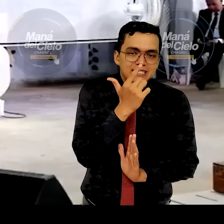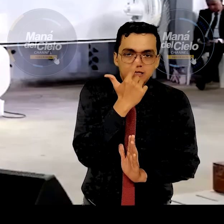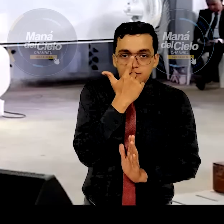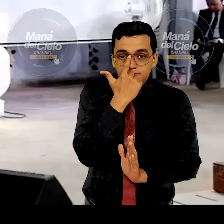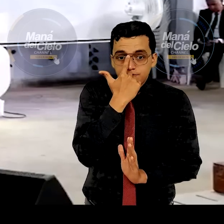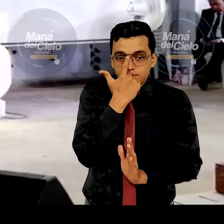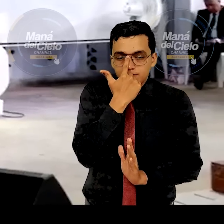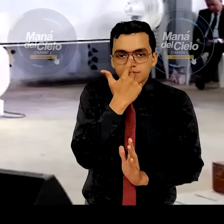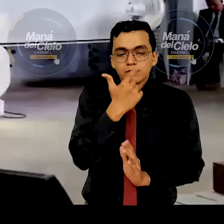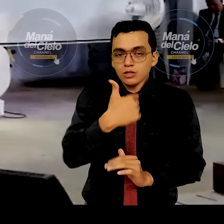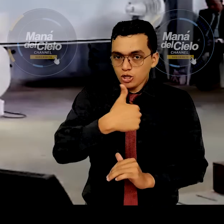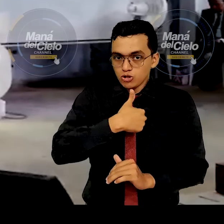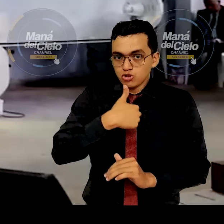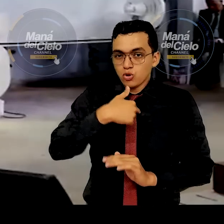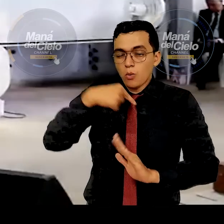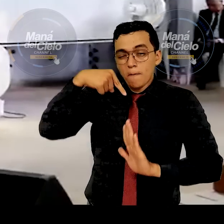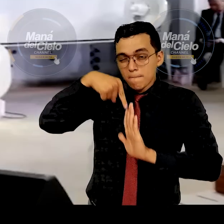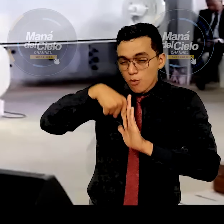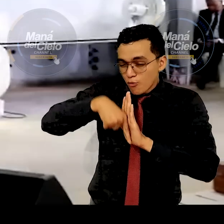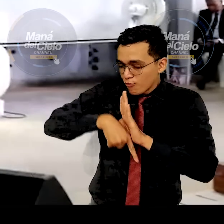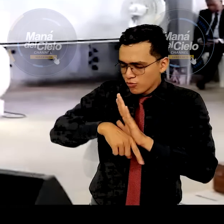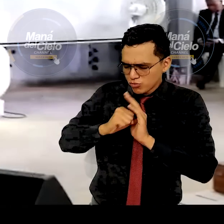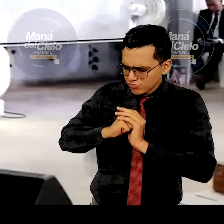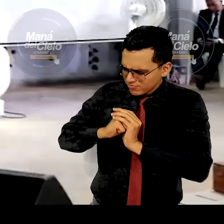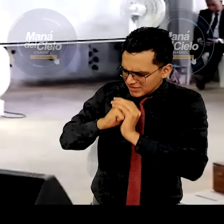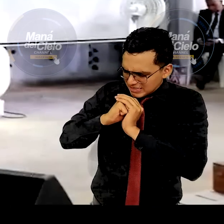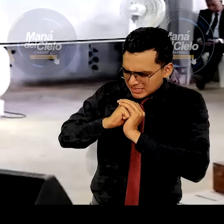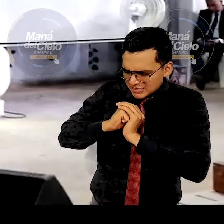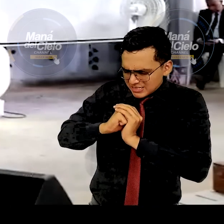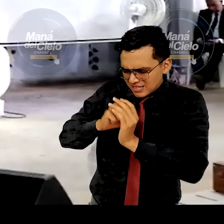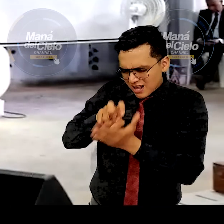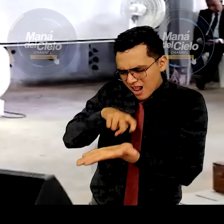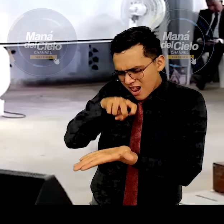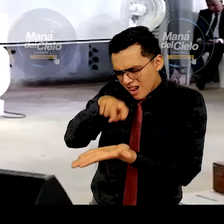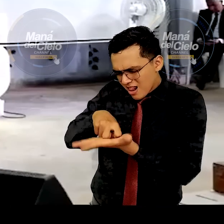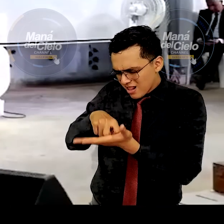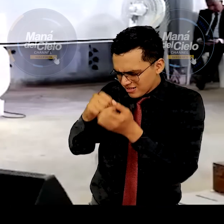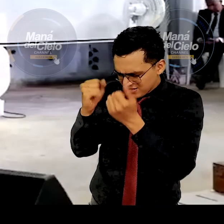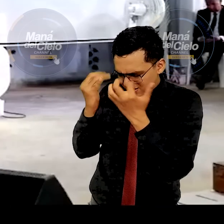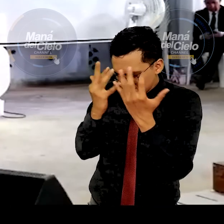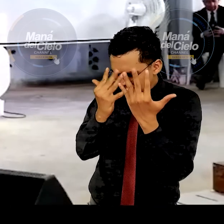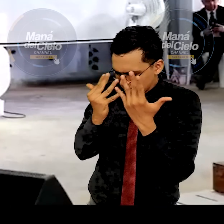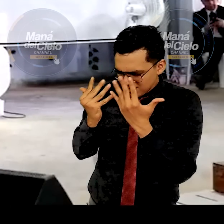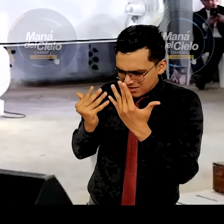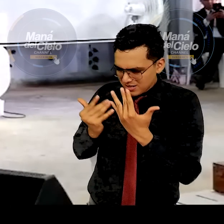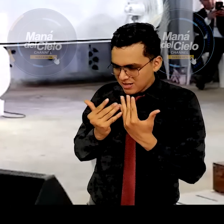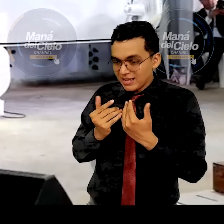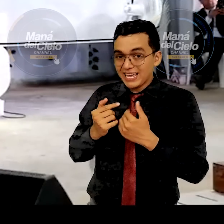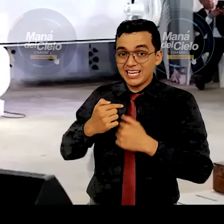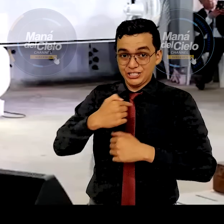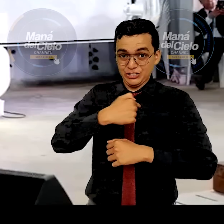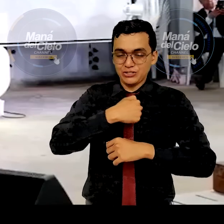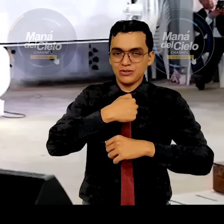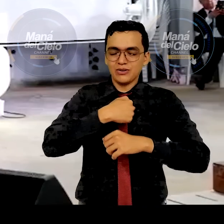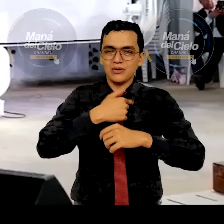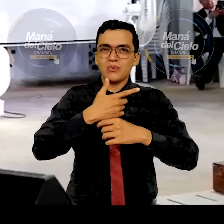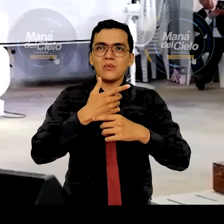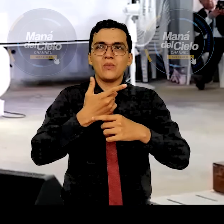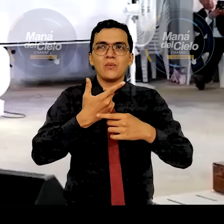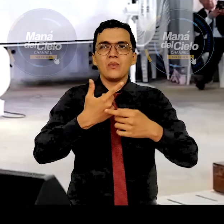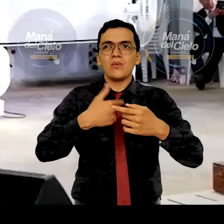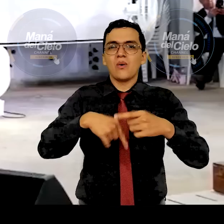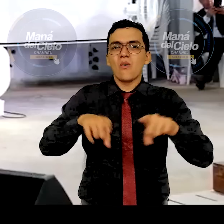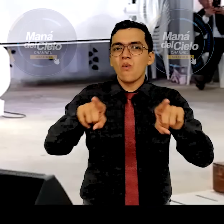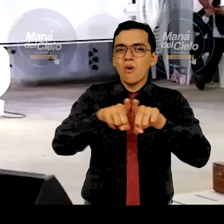Y entré en un estado de oración profunda. Y yo me miraba como aquellos sacerdotes que llevaban